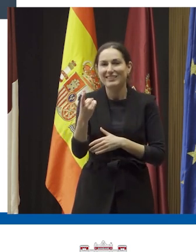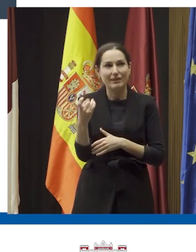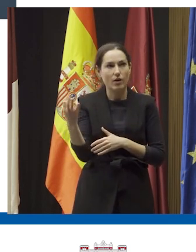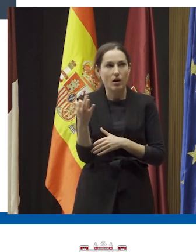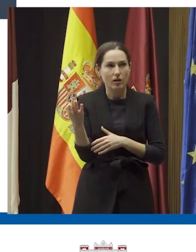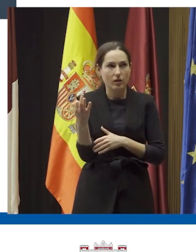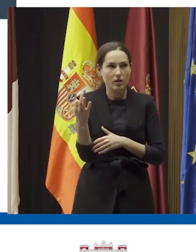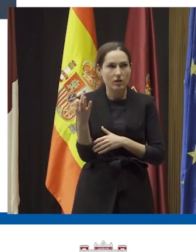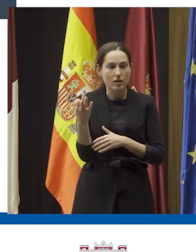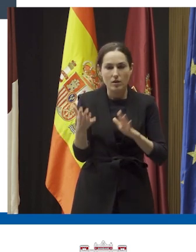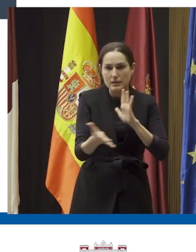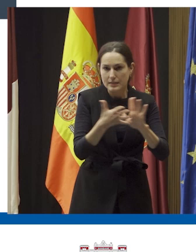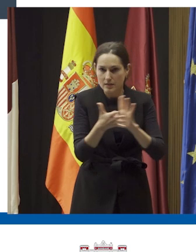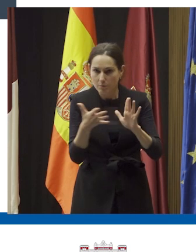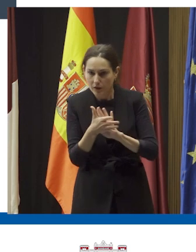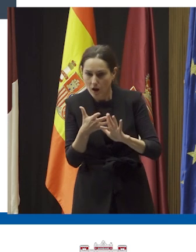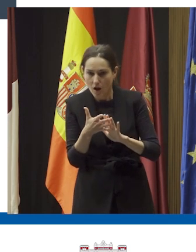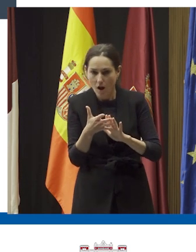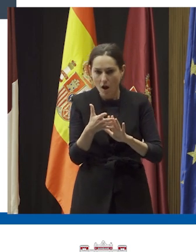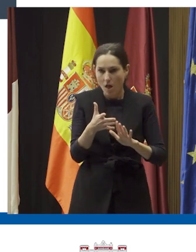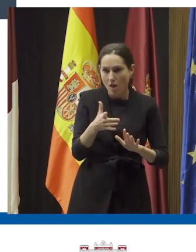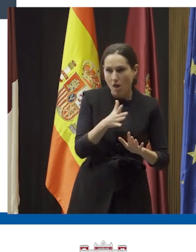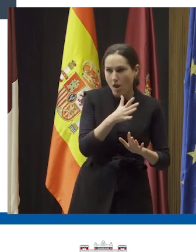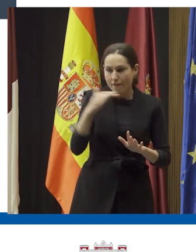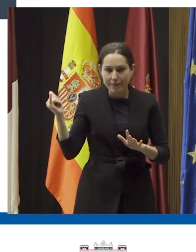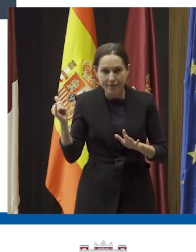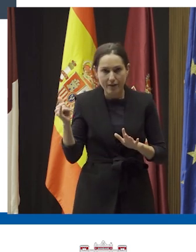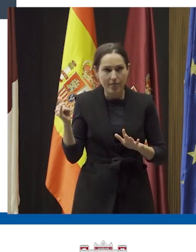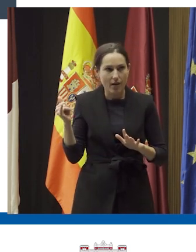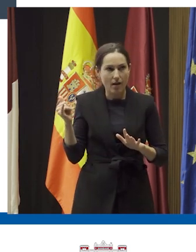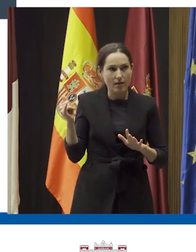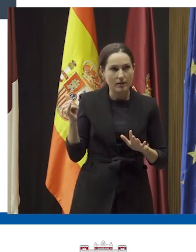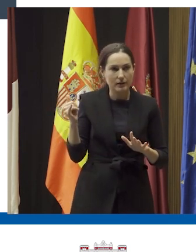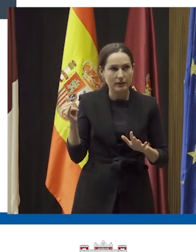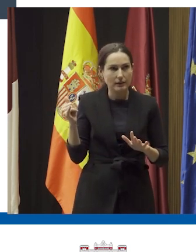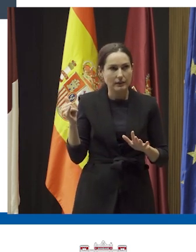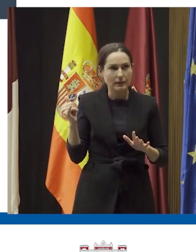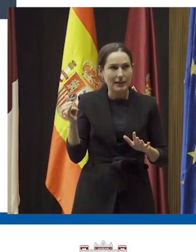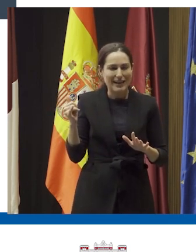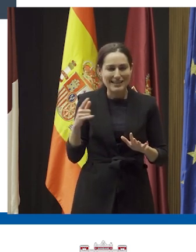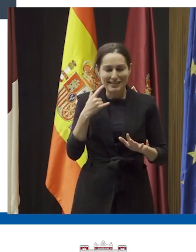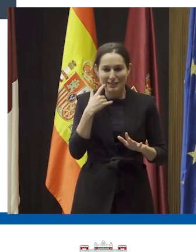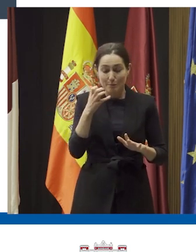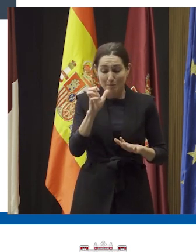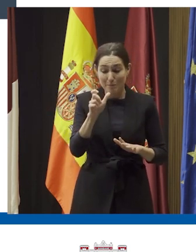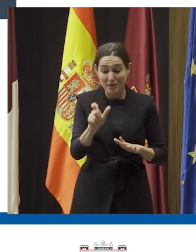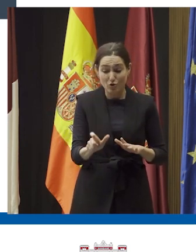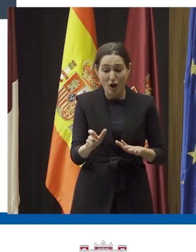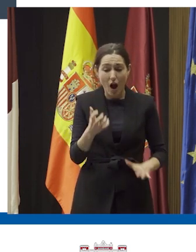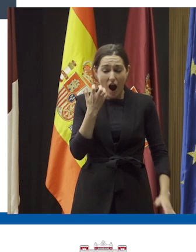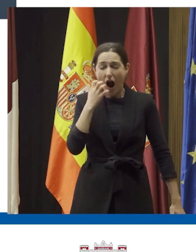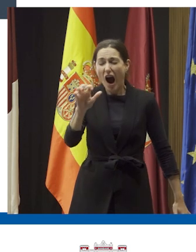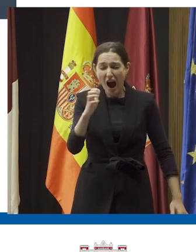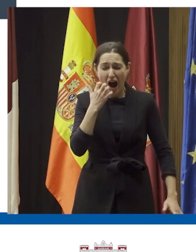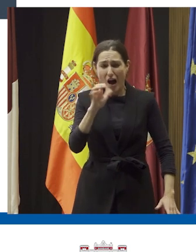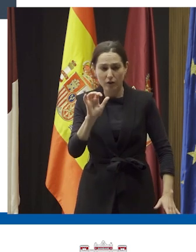habilidad, rapidez, no hacer excesivo caso a los gritos del paciente, a oídos